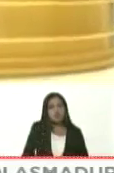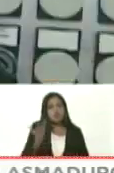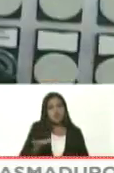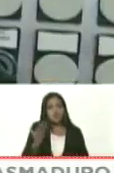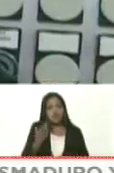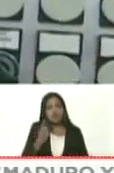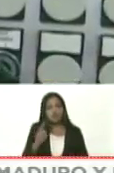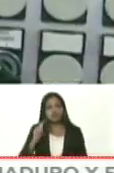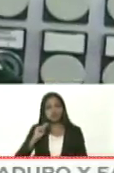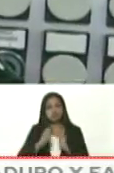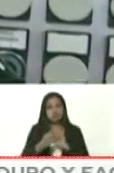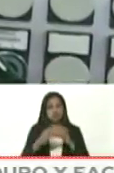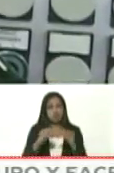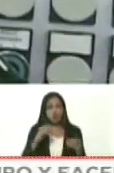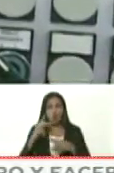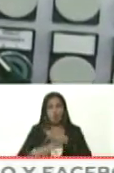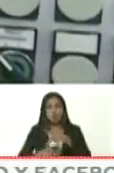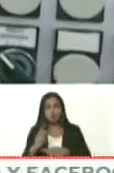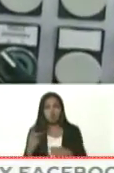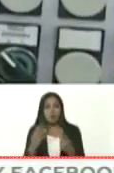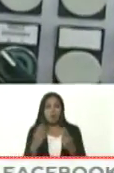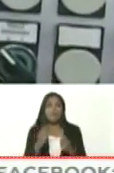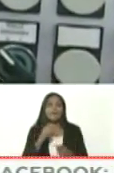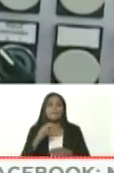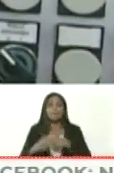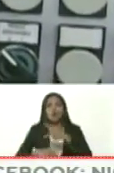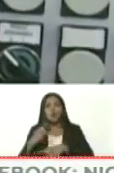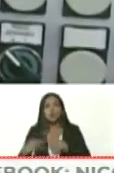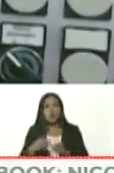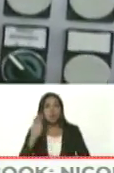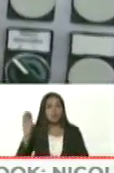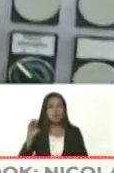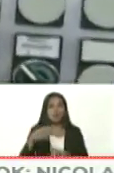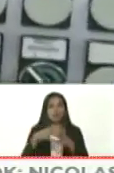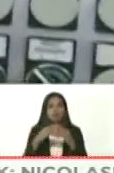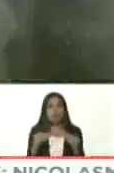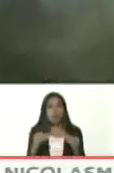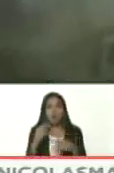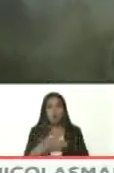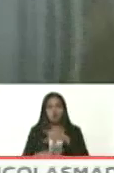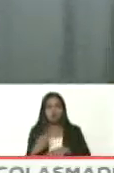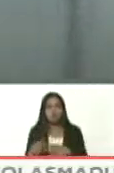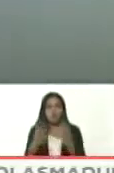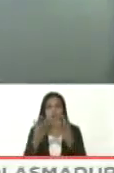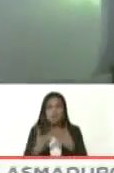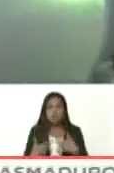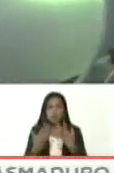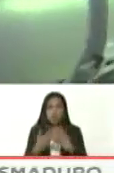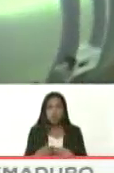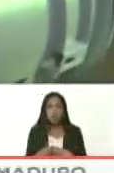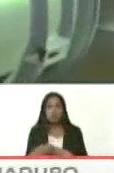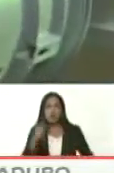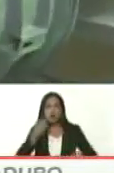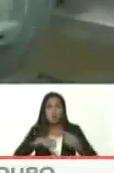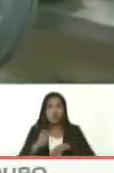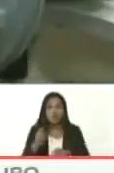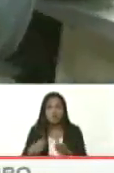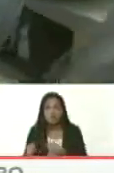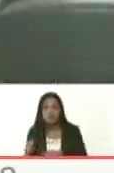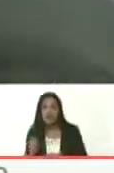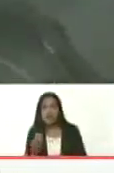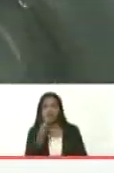que transversaliza todos los procesos productivos del país, tanto los procesos industriales, comerciales,